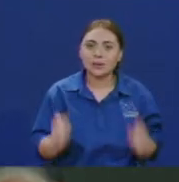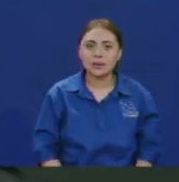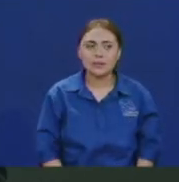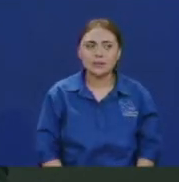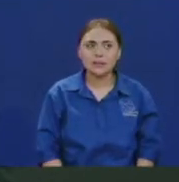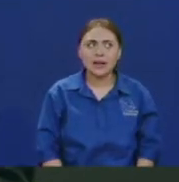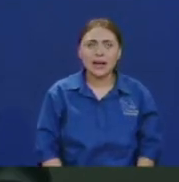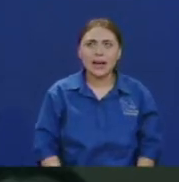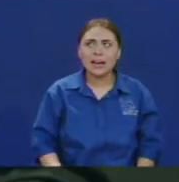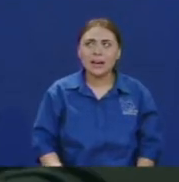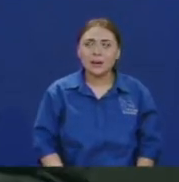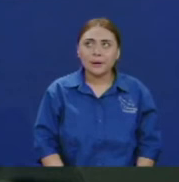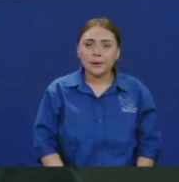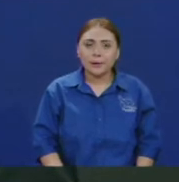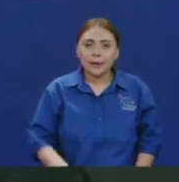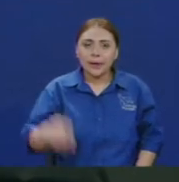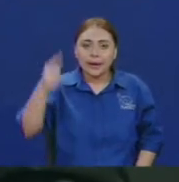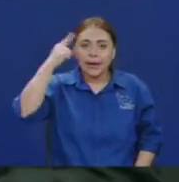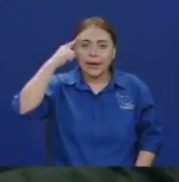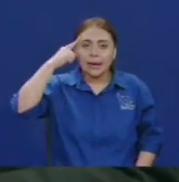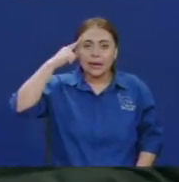Se lo voy a poner de otra manera. Para el limpio de corazón,